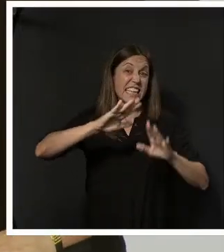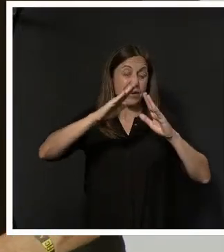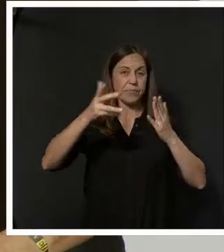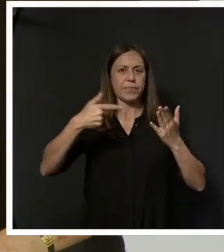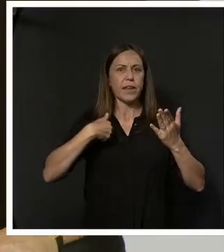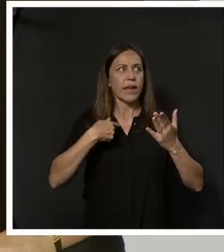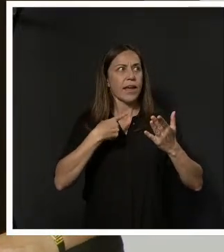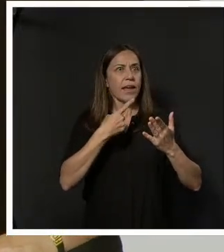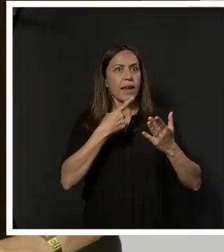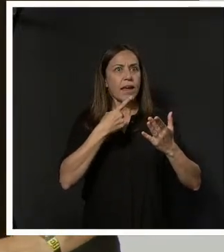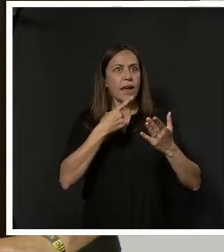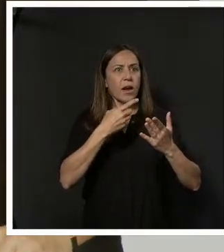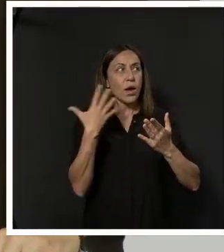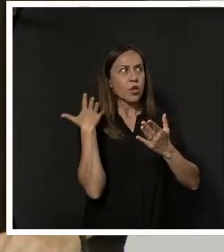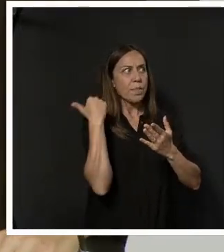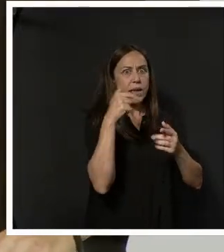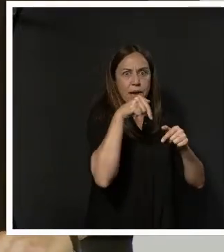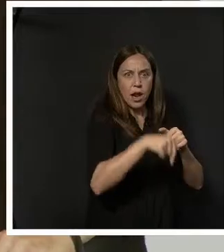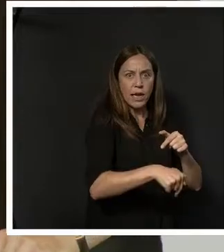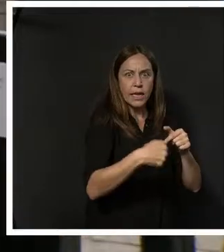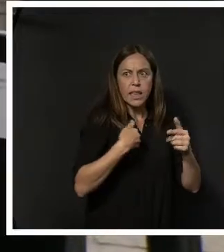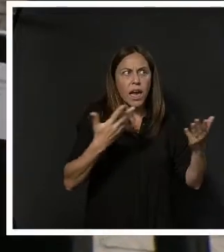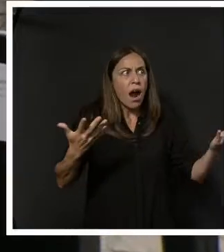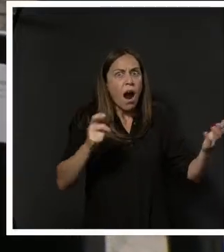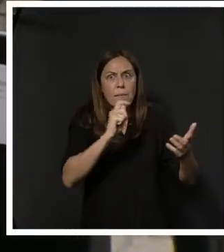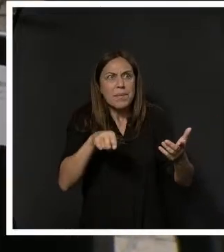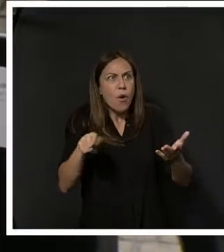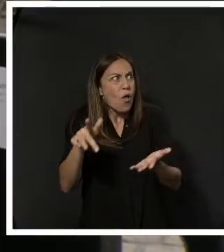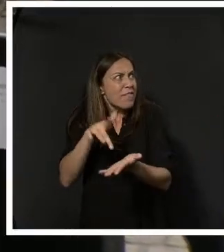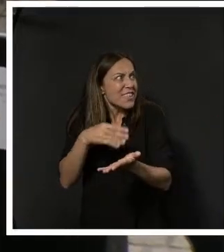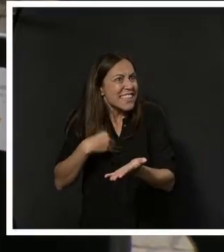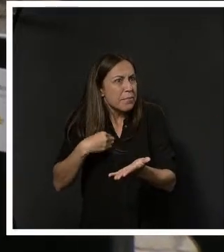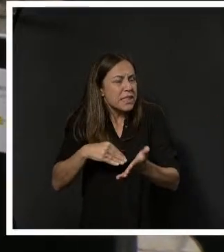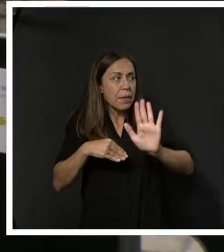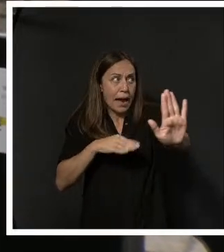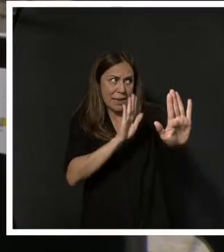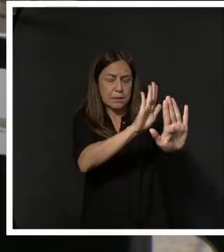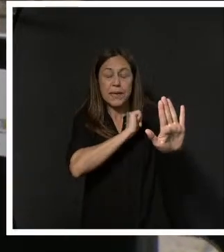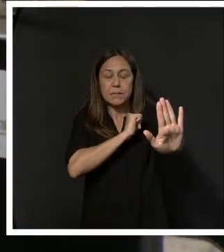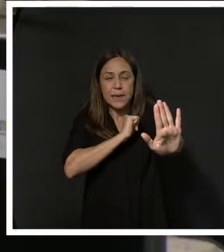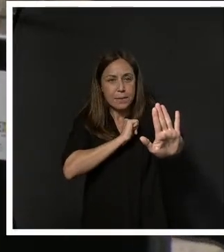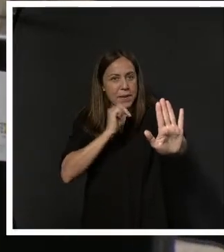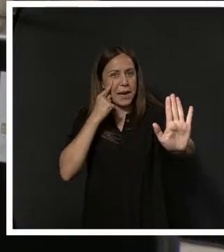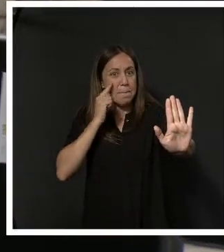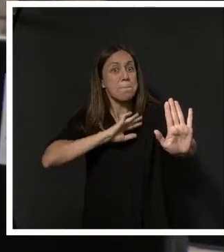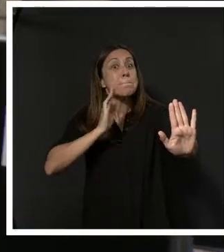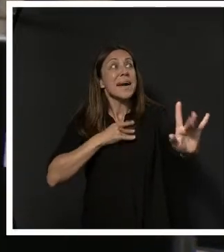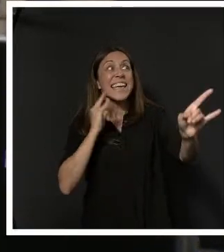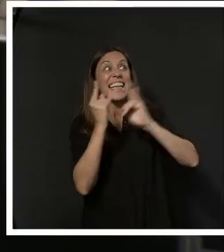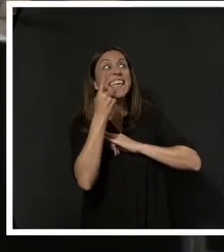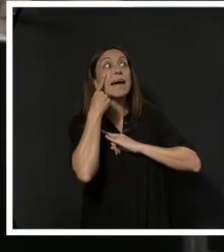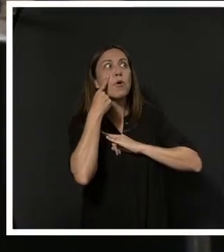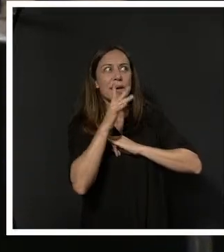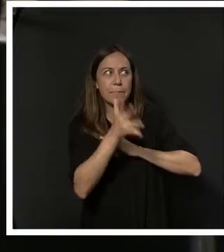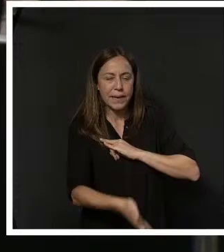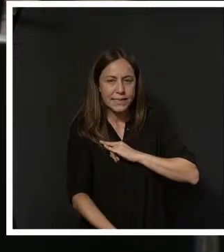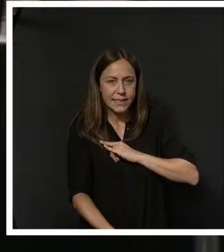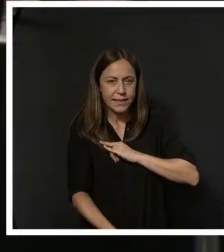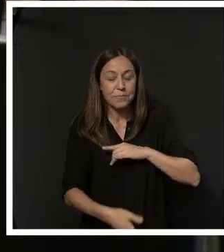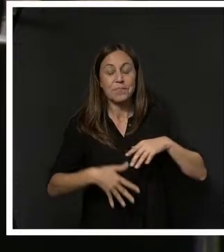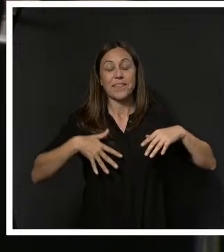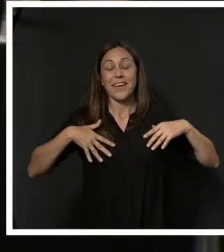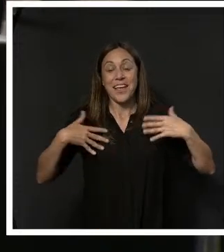que me caso ese día y digo y digo Oye pero déjame un momento déjame mañana chabote de nuevo entonces